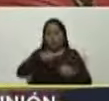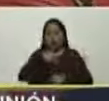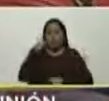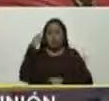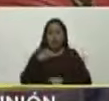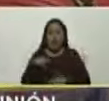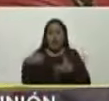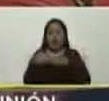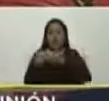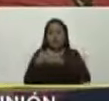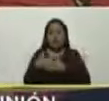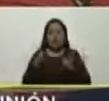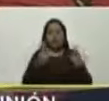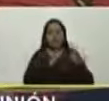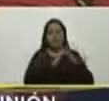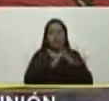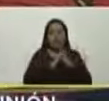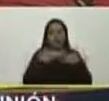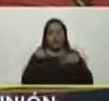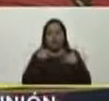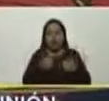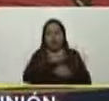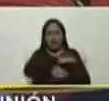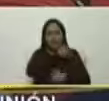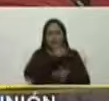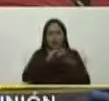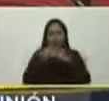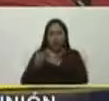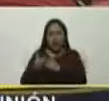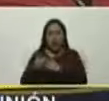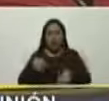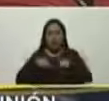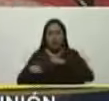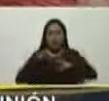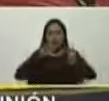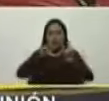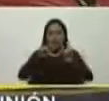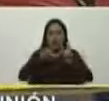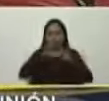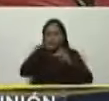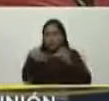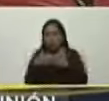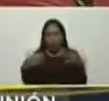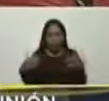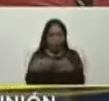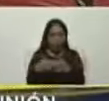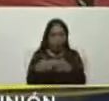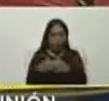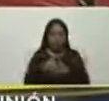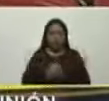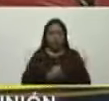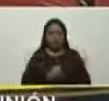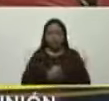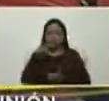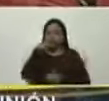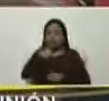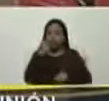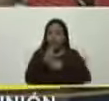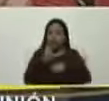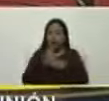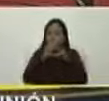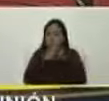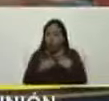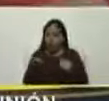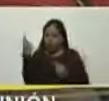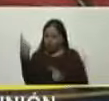vivienda, el equipo de salud, el jefe de comunidad y el de Somos Venezuela. Correcto. Y ahí queda justamente, digamos, la tarea de todos, no es la tarea